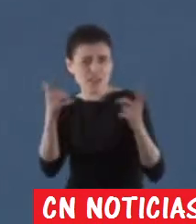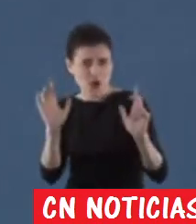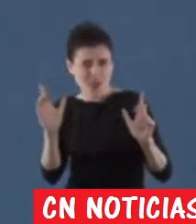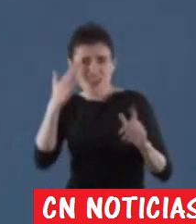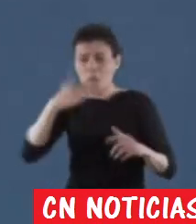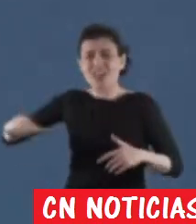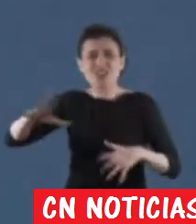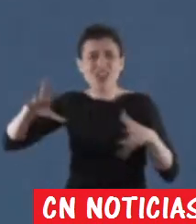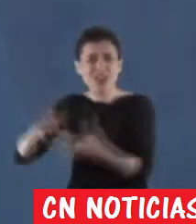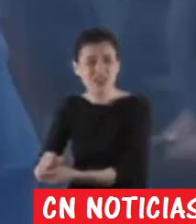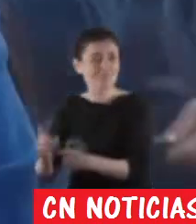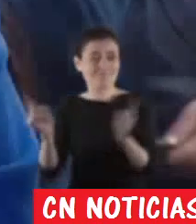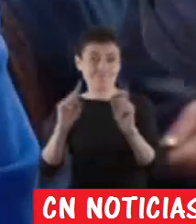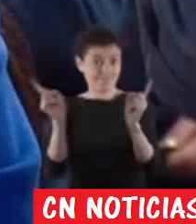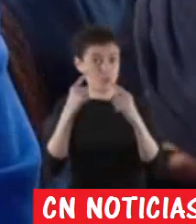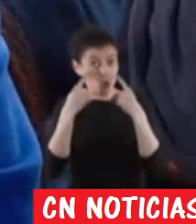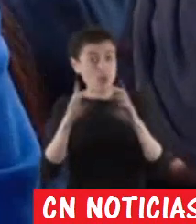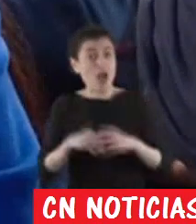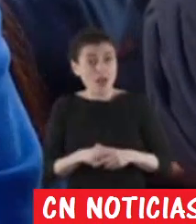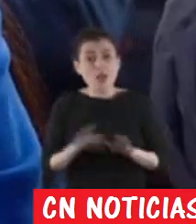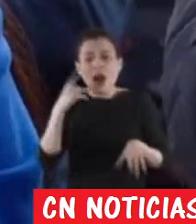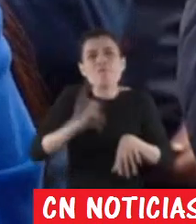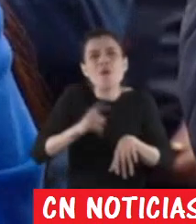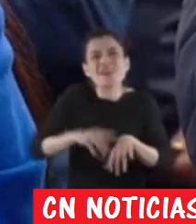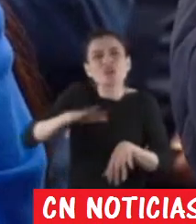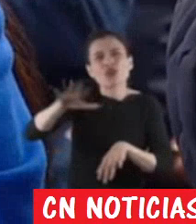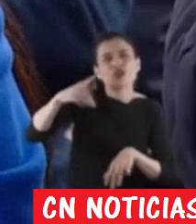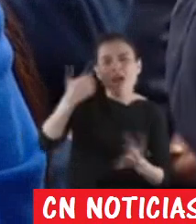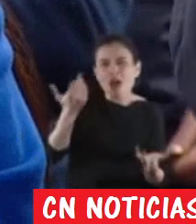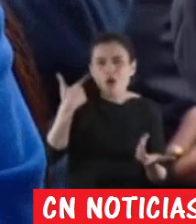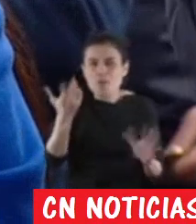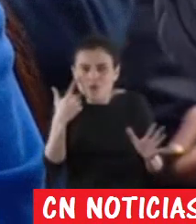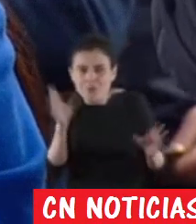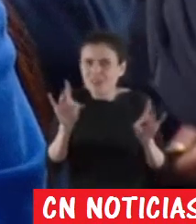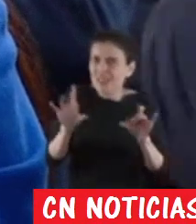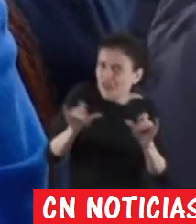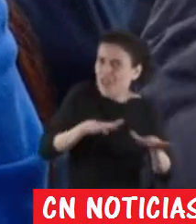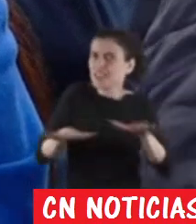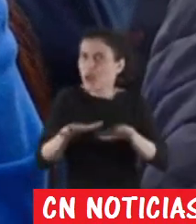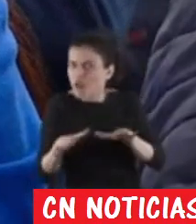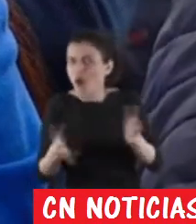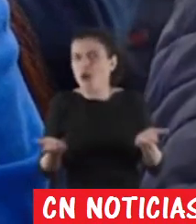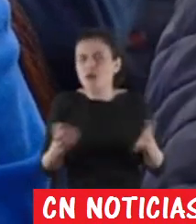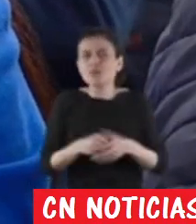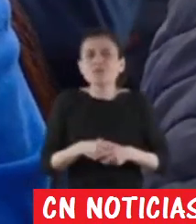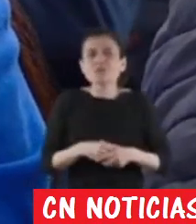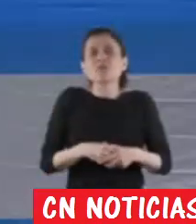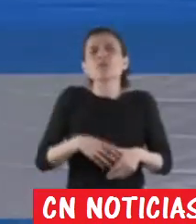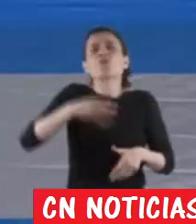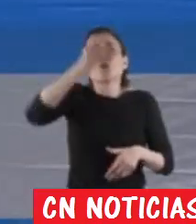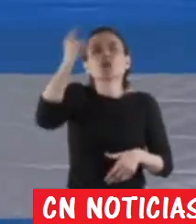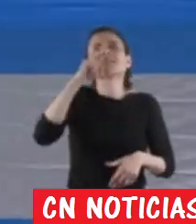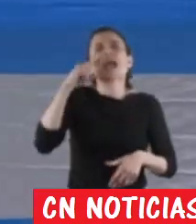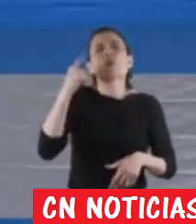Es una sociedad que está puesta a prueba en estos tiempos y que Alberto la describe con una frase que usa a menudo. Es